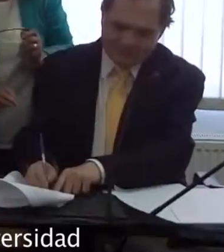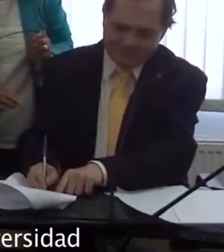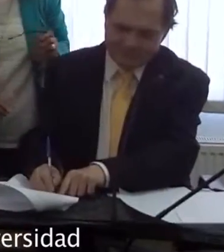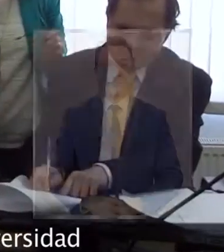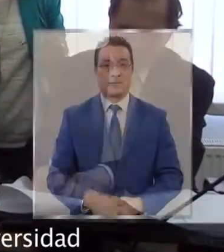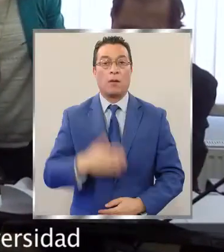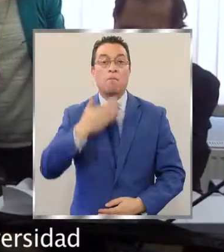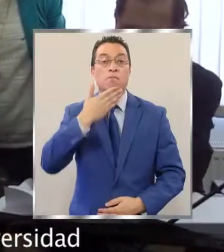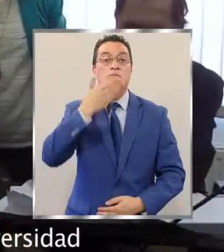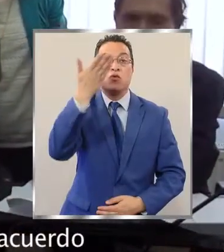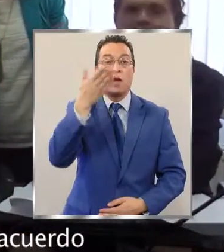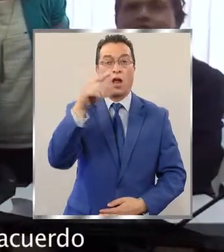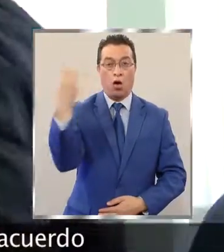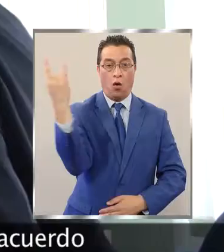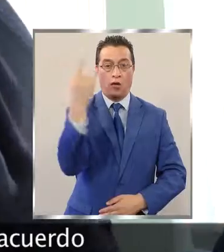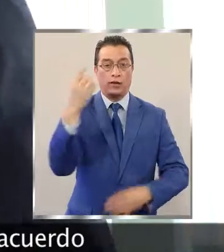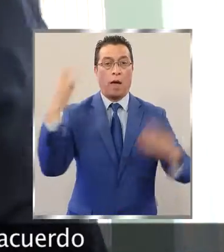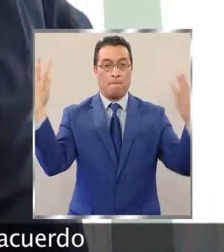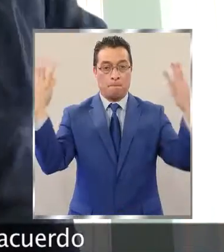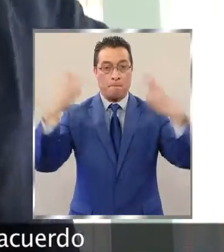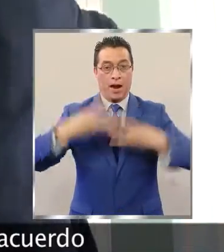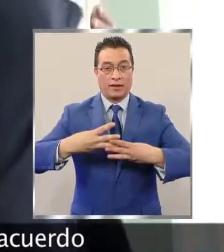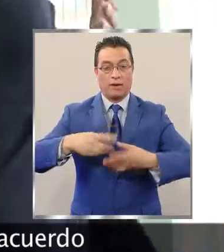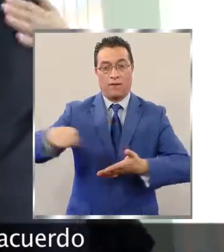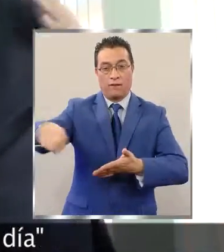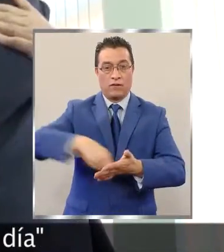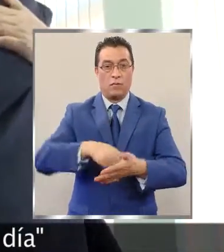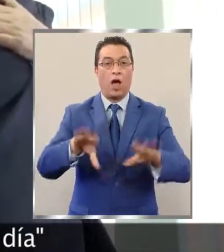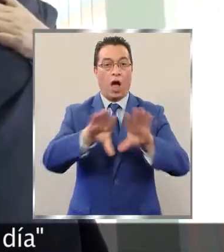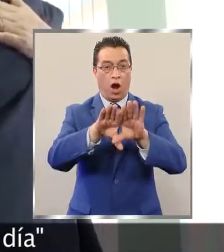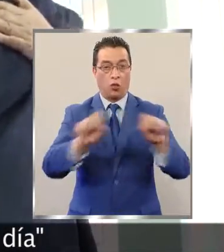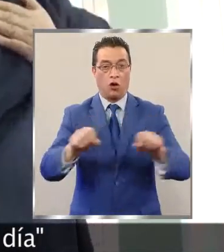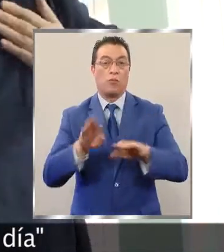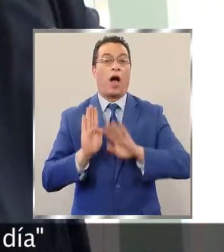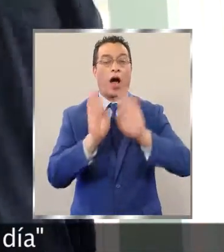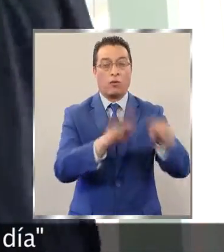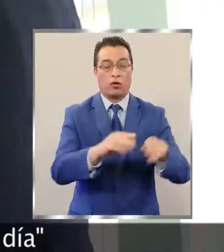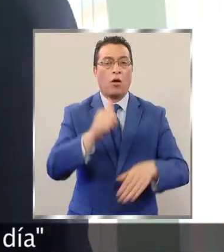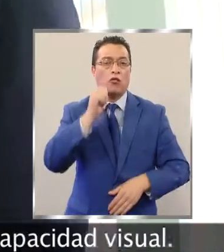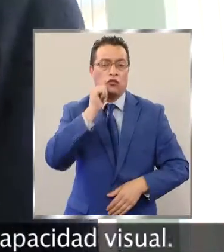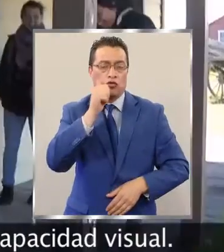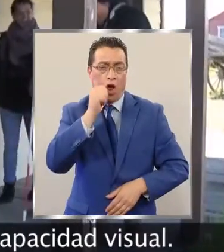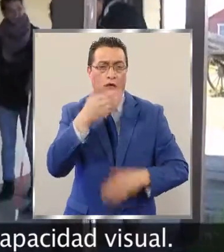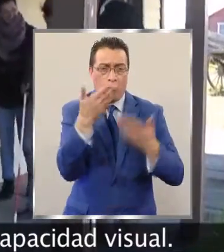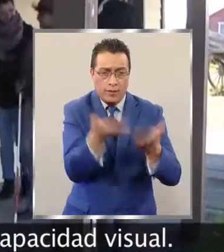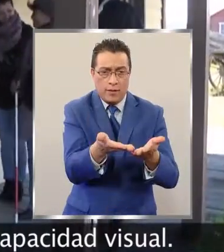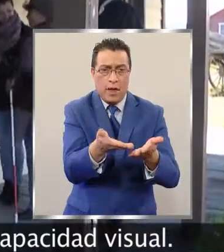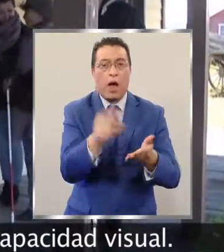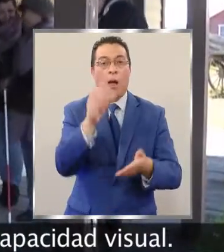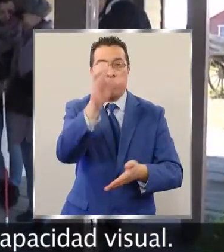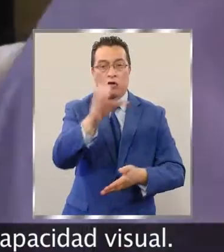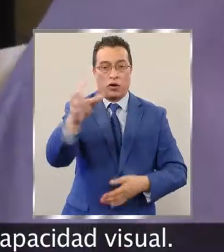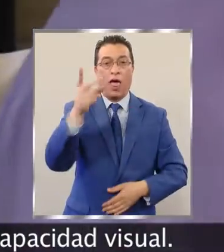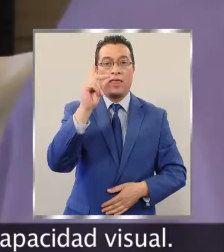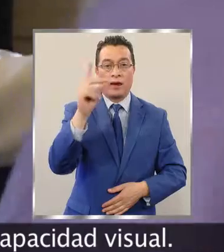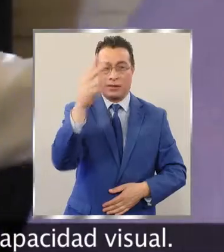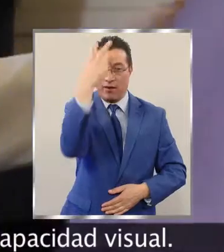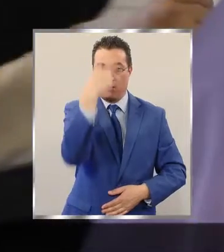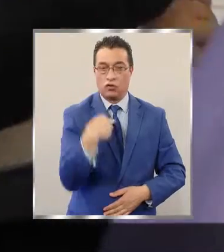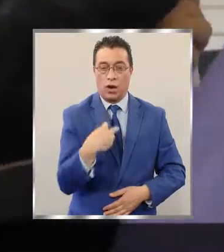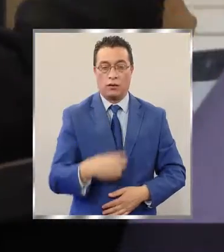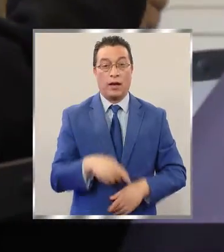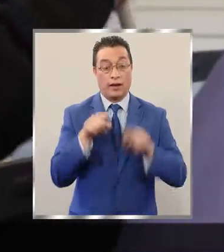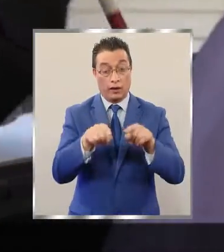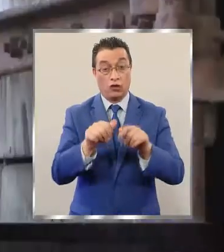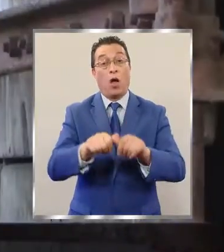En Punta Arenas, la Universidad de Magallanes firmó un acuerdo para apoyar el día a día de las personas con discapacidad visual.